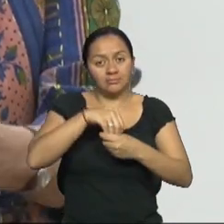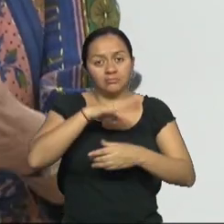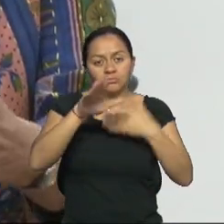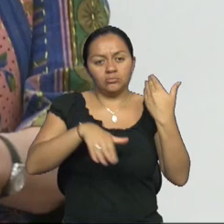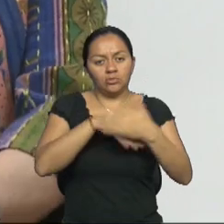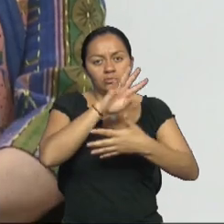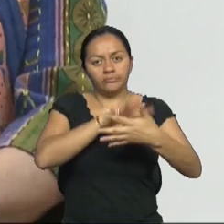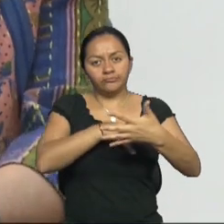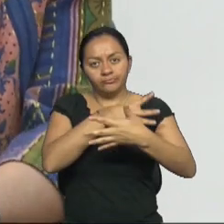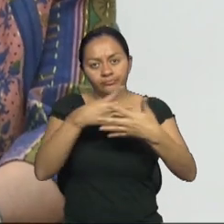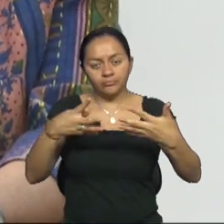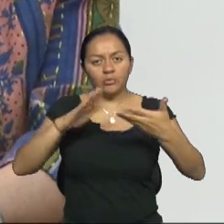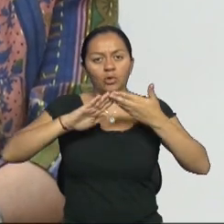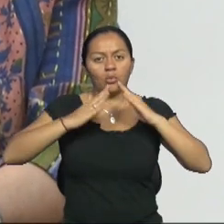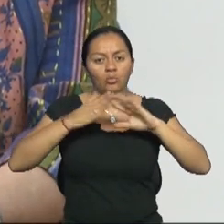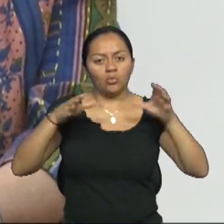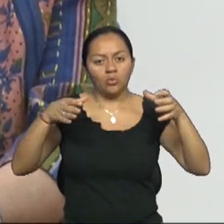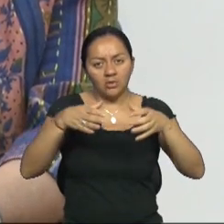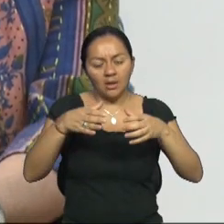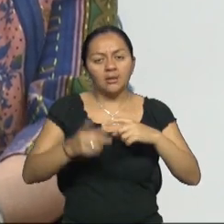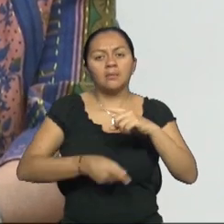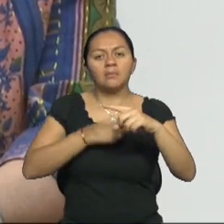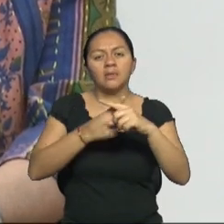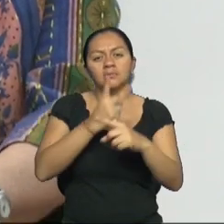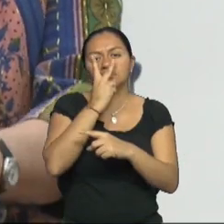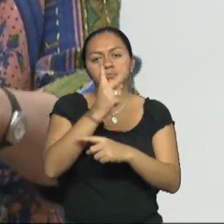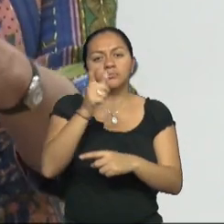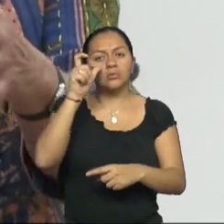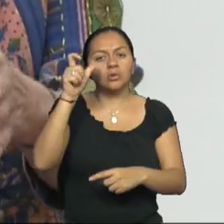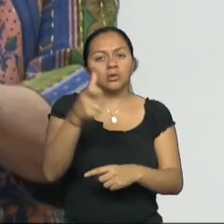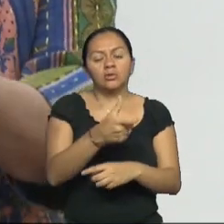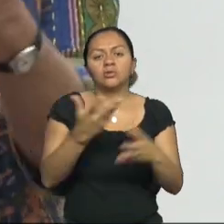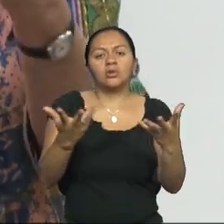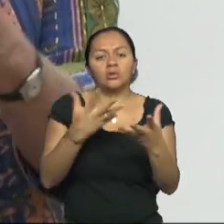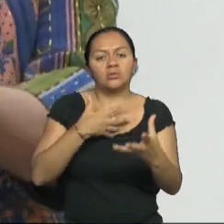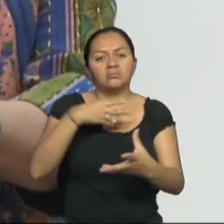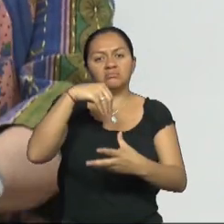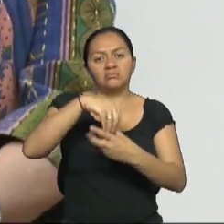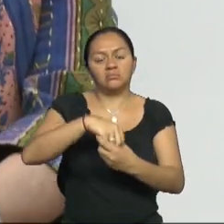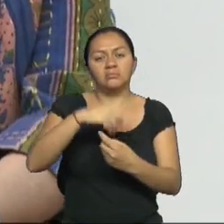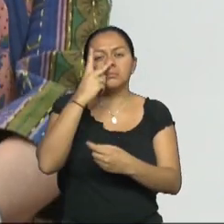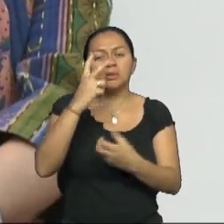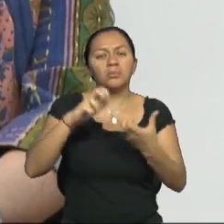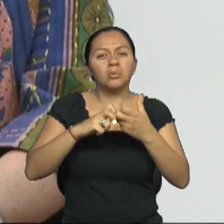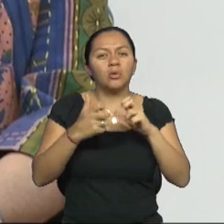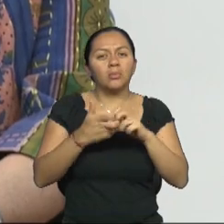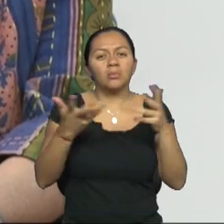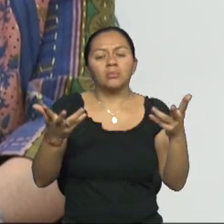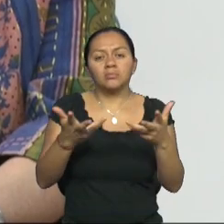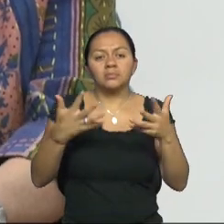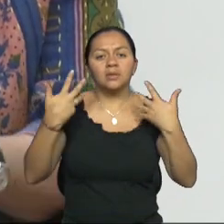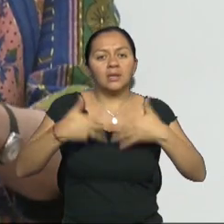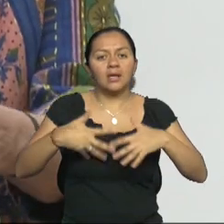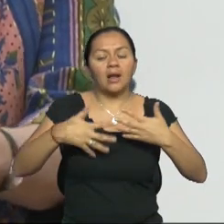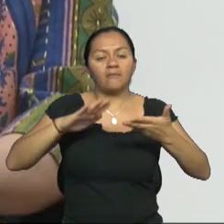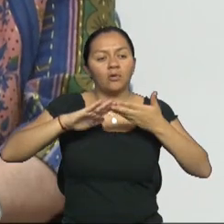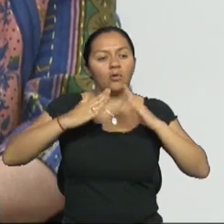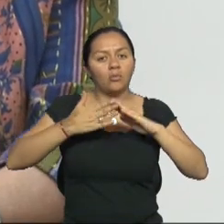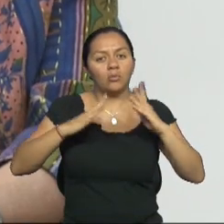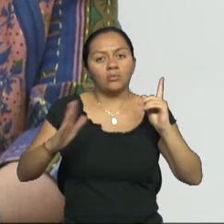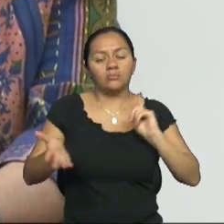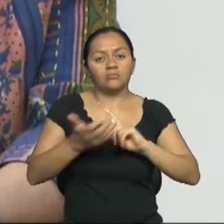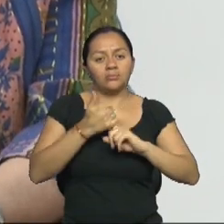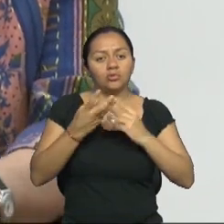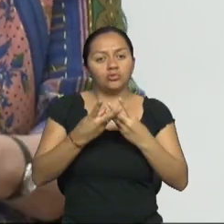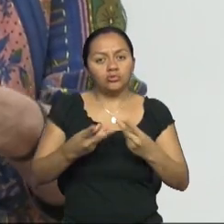por ejemplo, de una comunidad, y se puede ver, monitorear dónde está un problema grande en la comunidad, que no se logre,